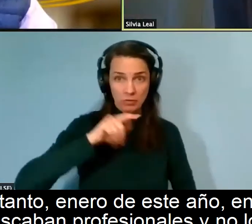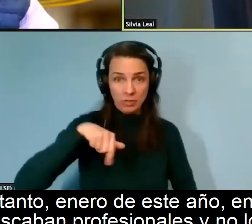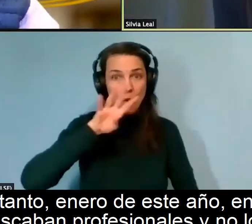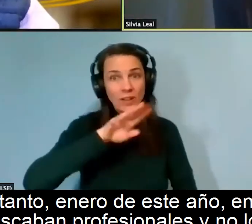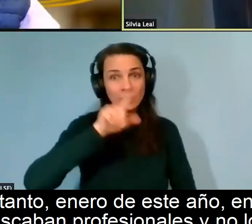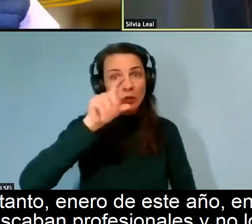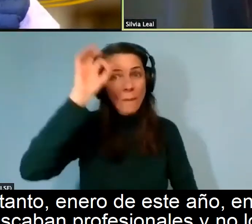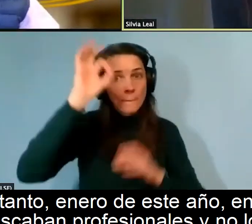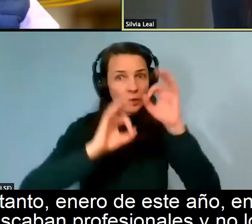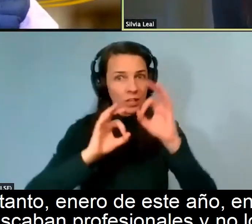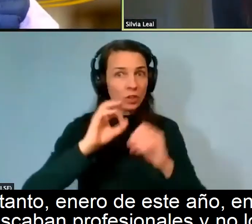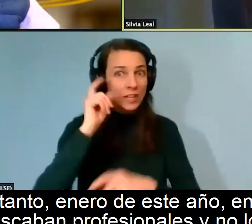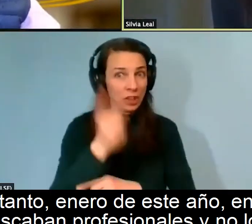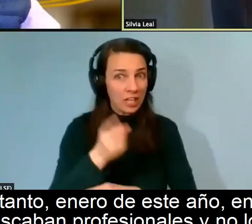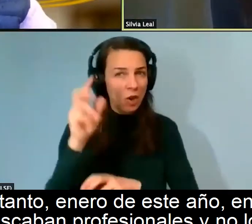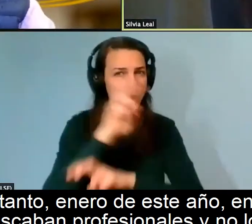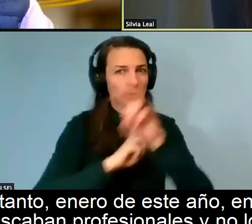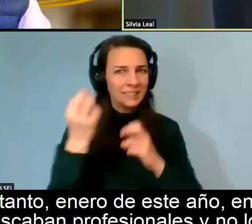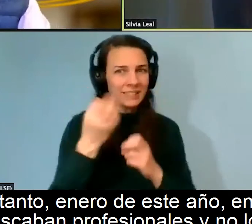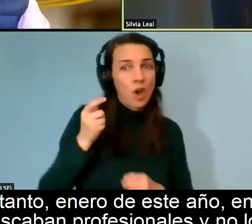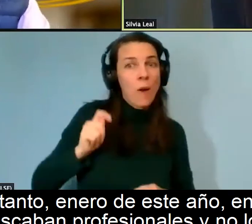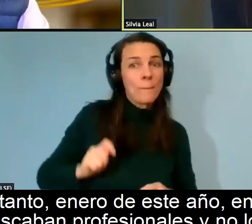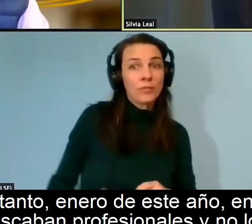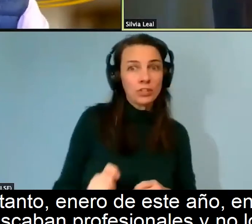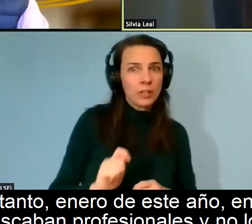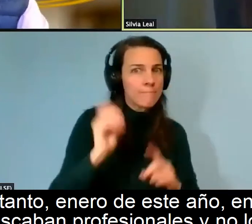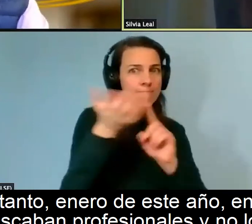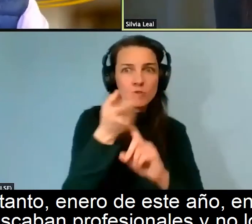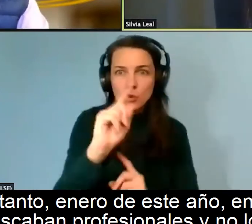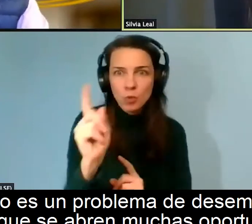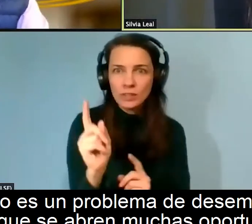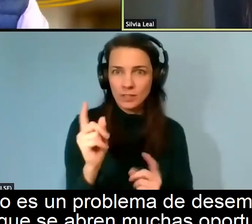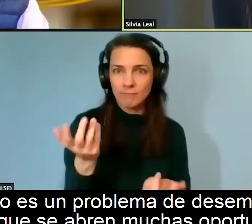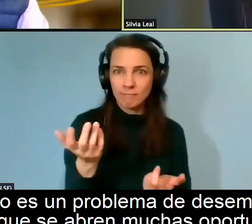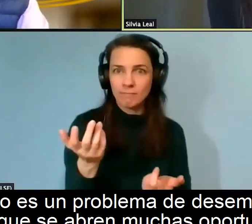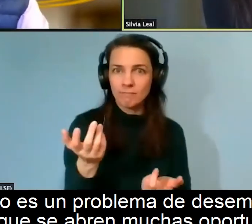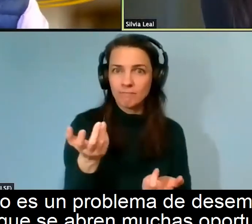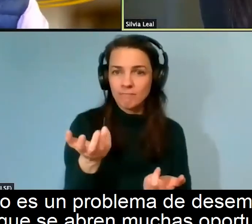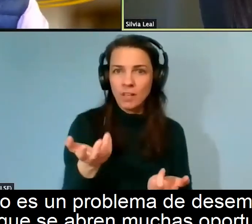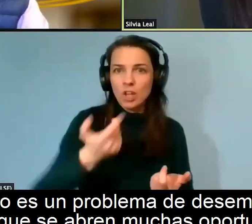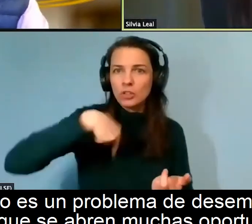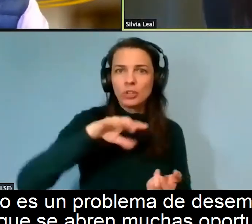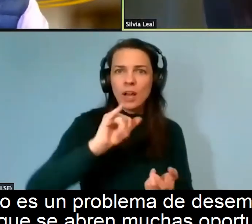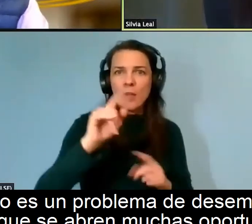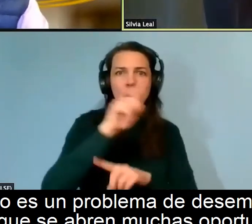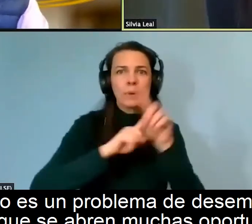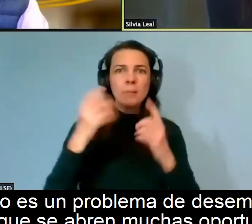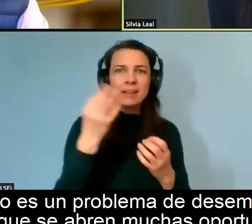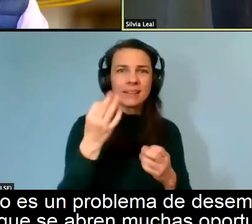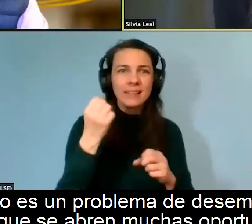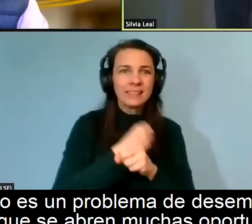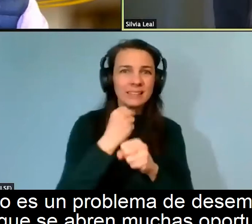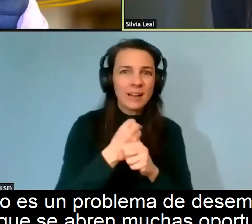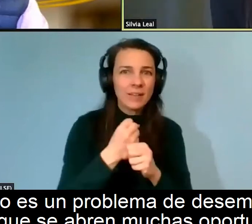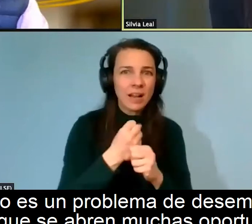un 41% de los directivos buscaban profesionales y no los encontraban, ¿no? Entonces lo que tenemos no es un problema de desempleo, es un